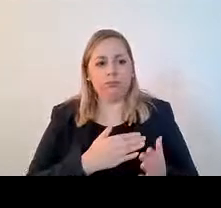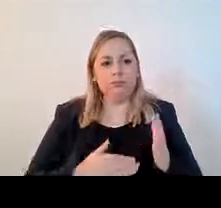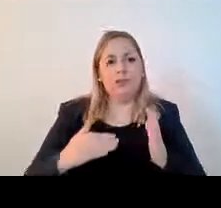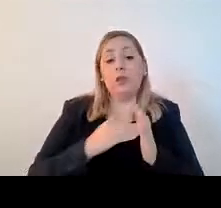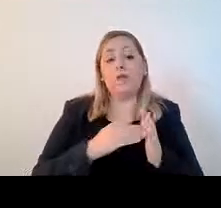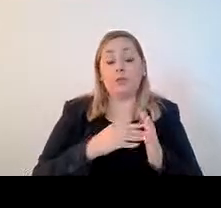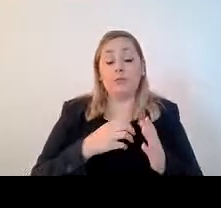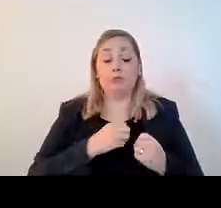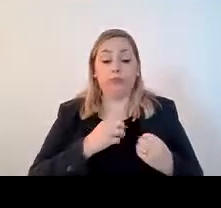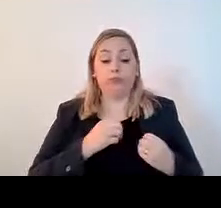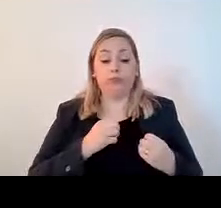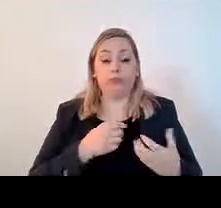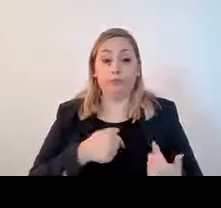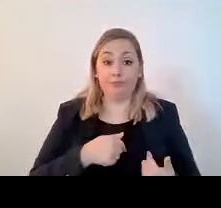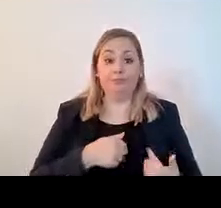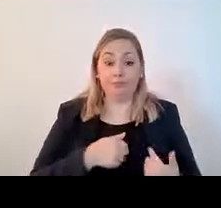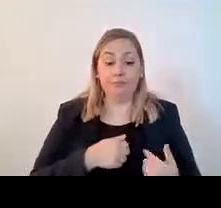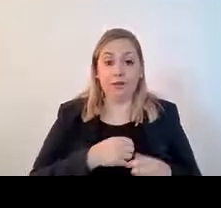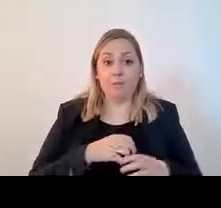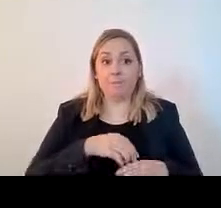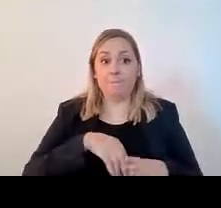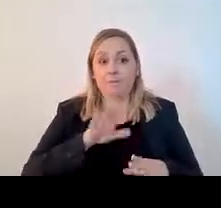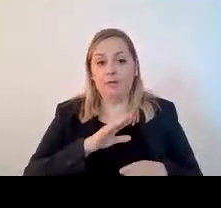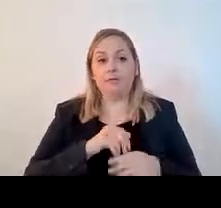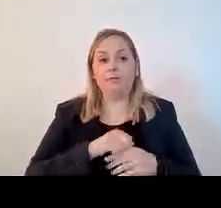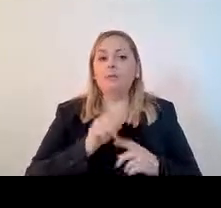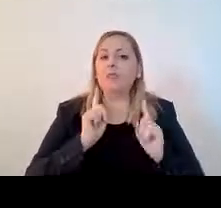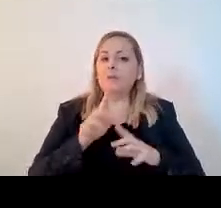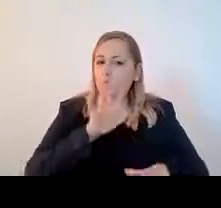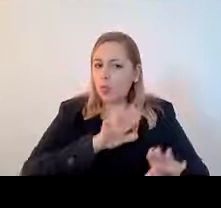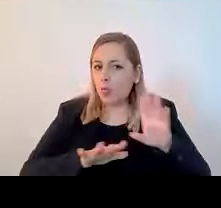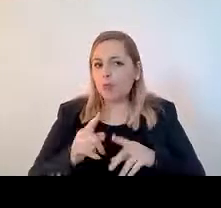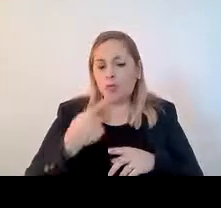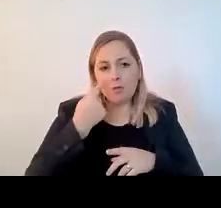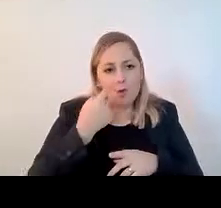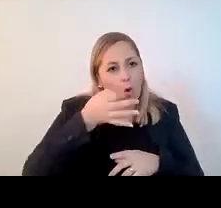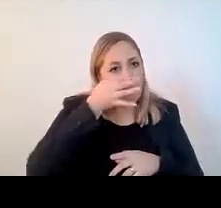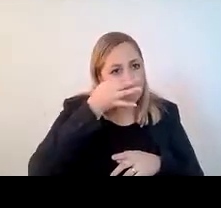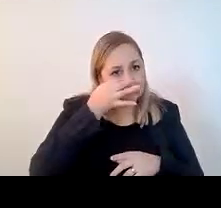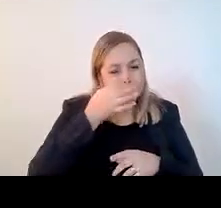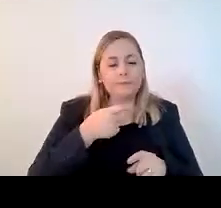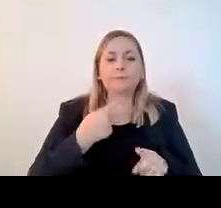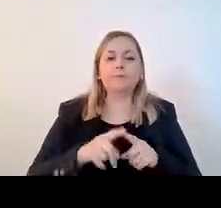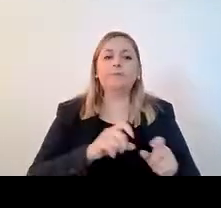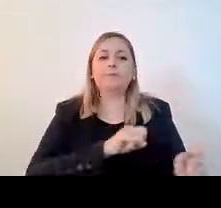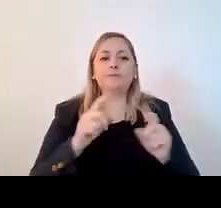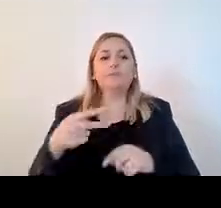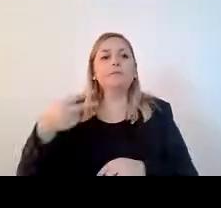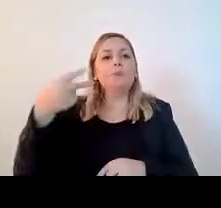cardíaco. Pero sin embargo hay que tener cuidado sobre eso. La que sigue,